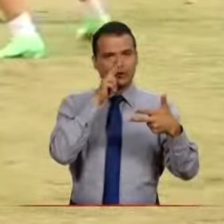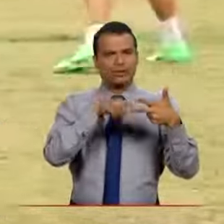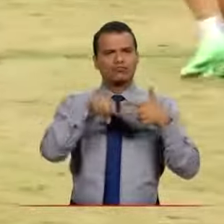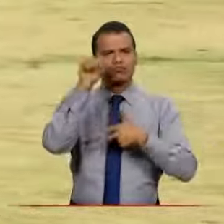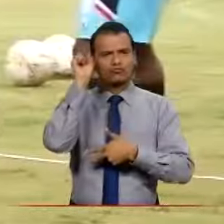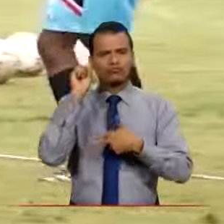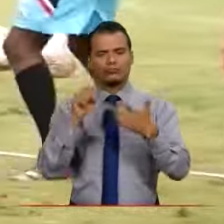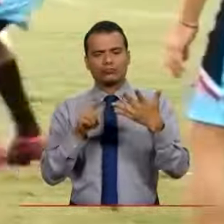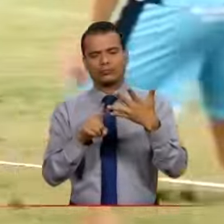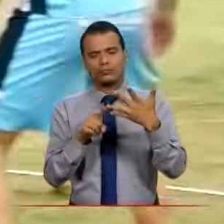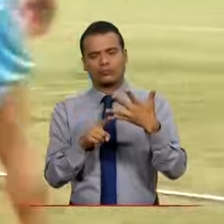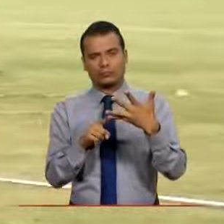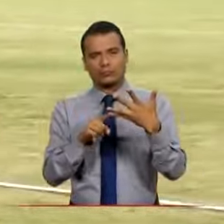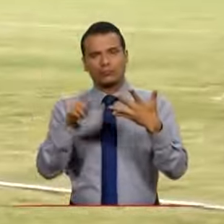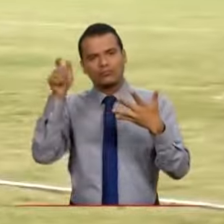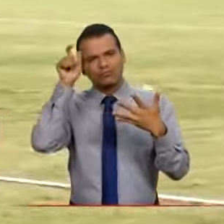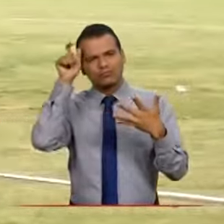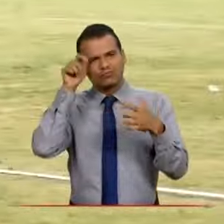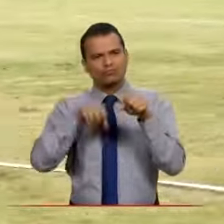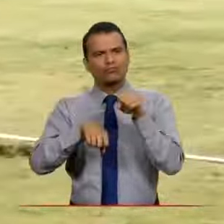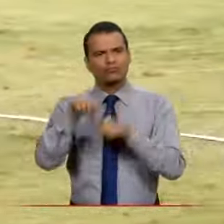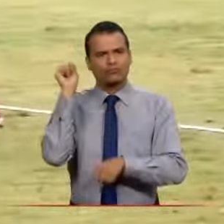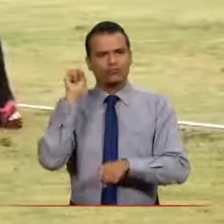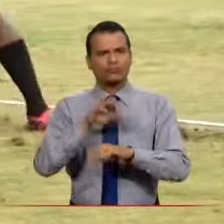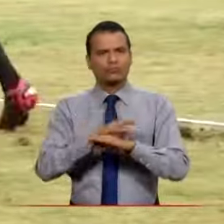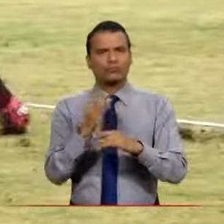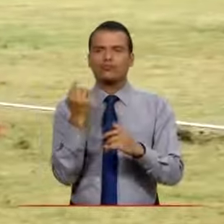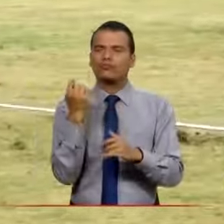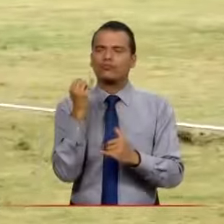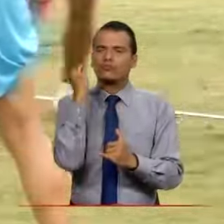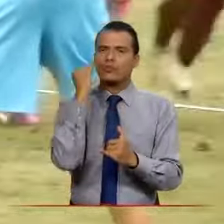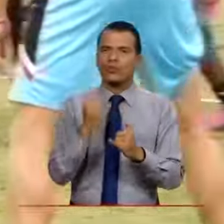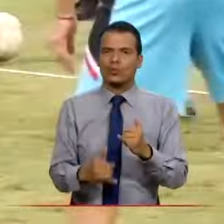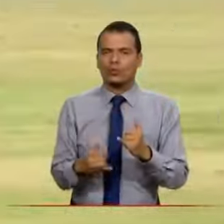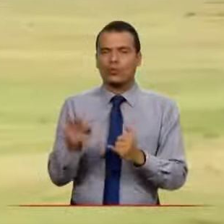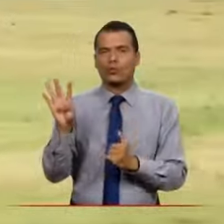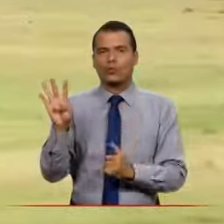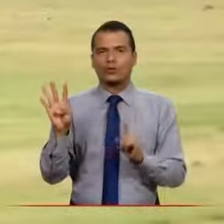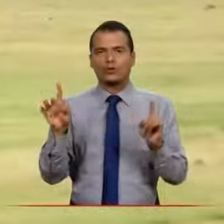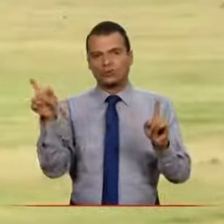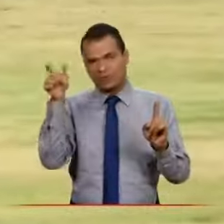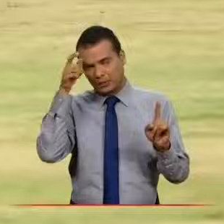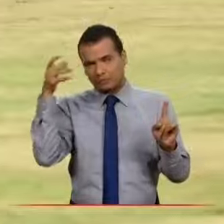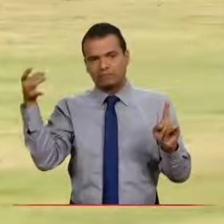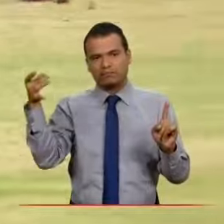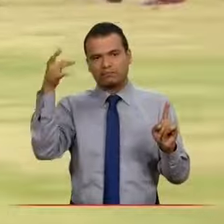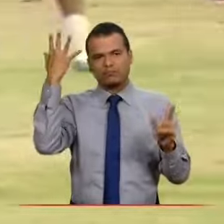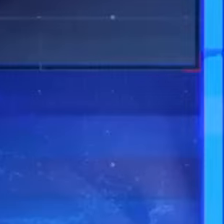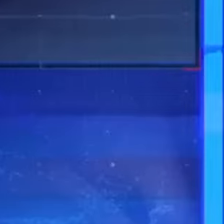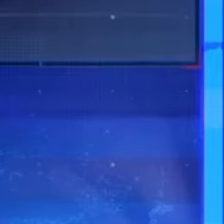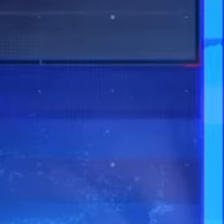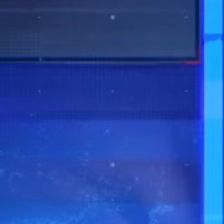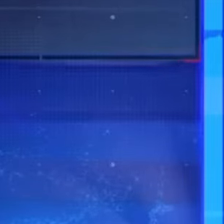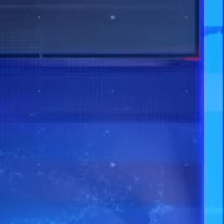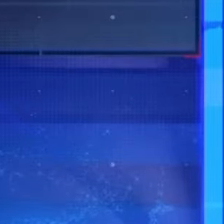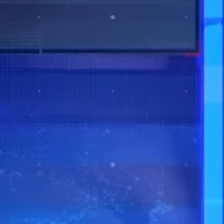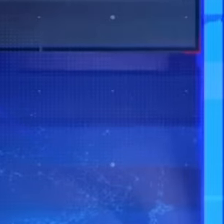Rojos se han quedado con dos encuentros entre ellos el último con goleada 4 por un en el Pascual